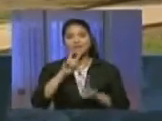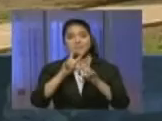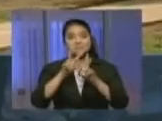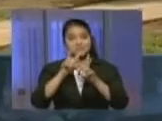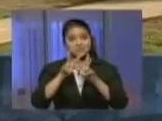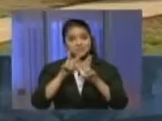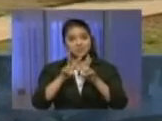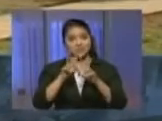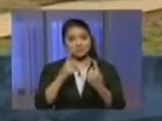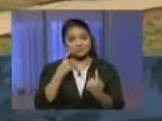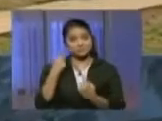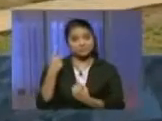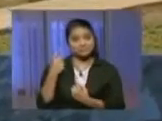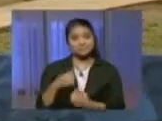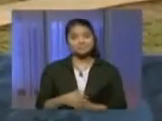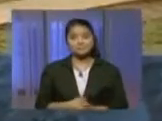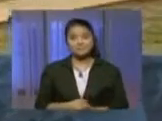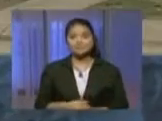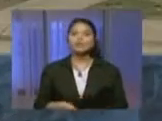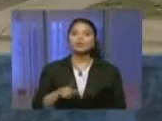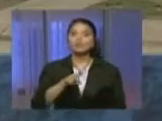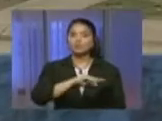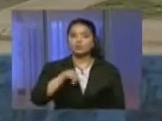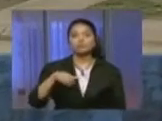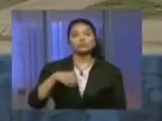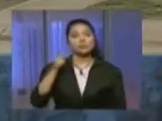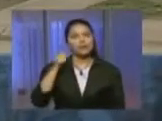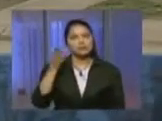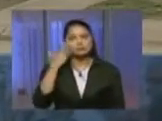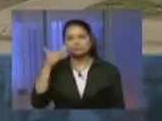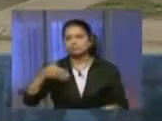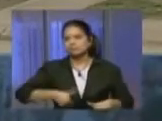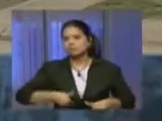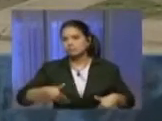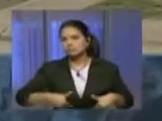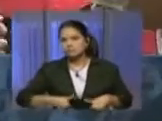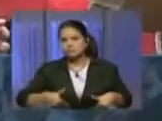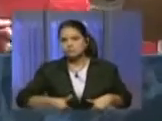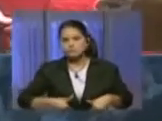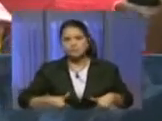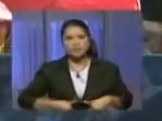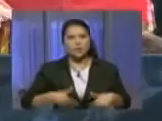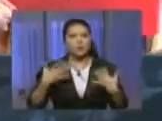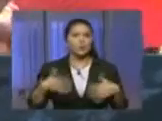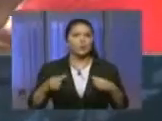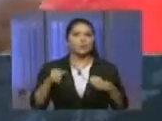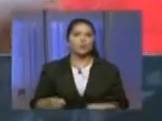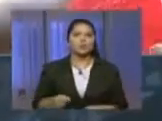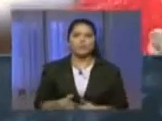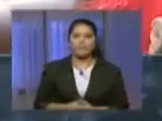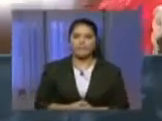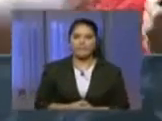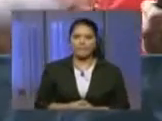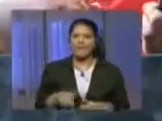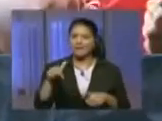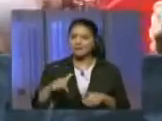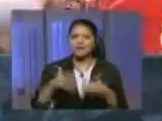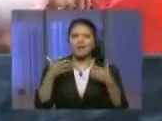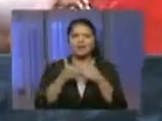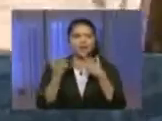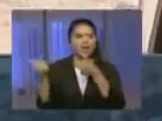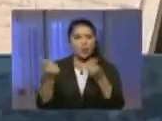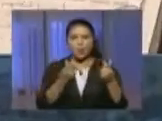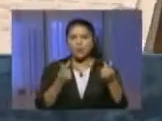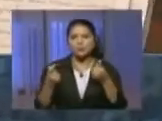Venezuela mira y estamos nosotros ustedes no saben el esfuerzo que hacemos ya en medio de una guerra económica y con la